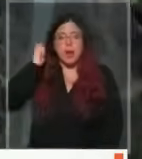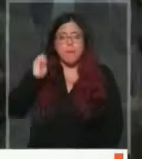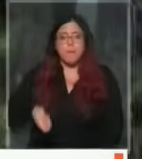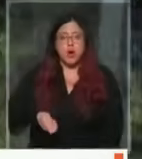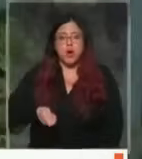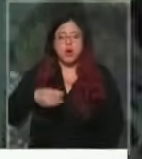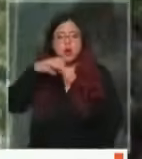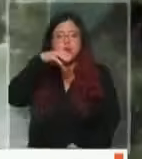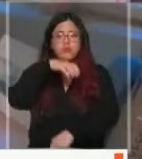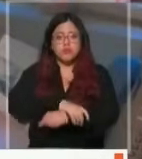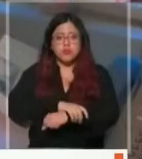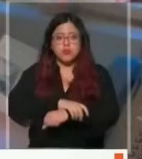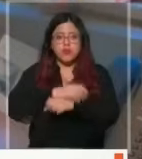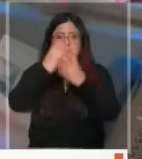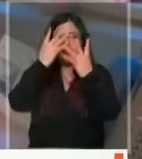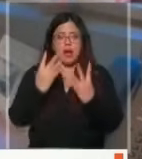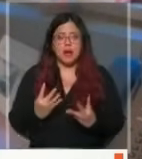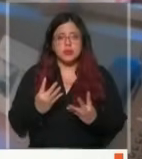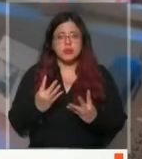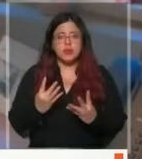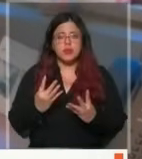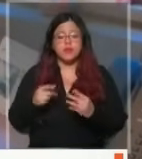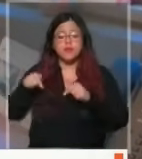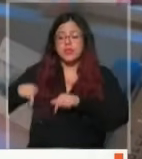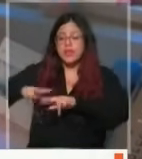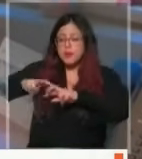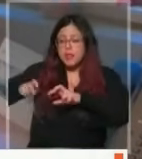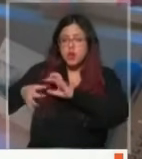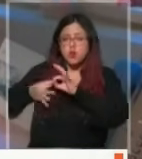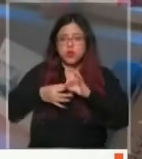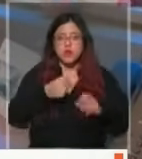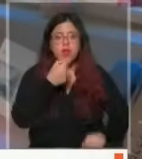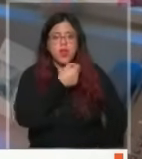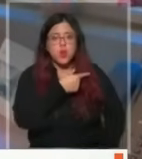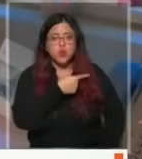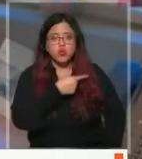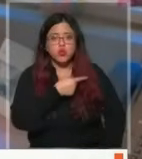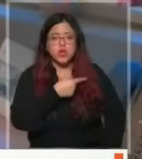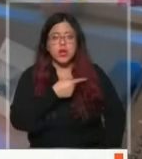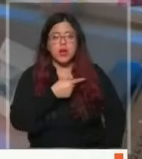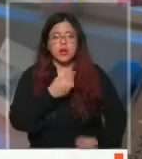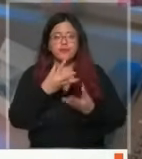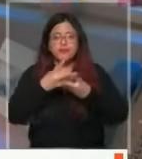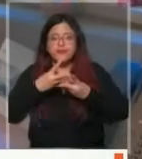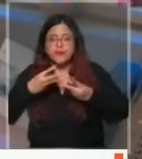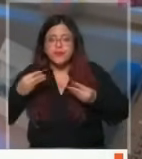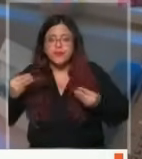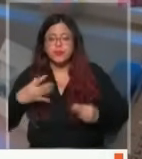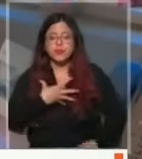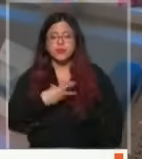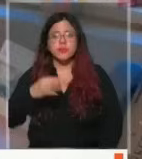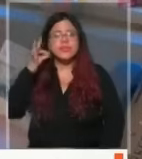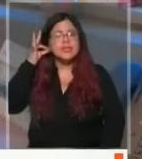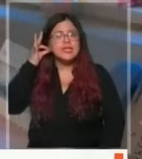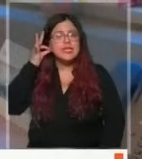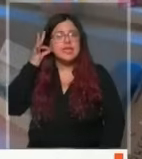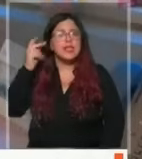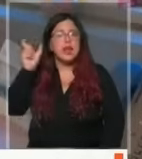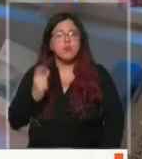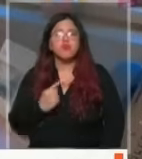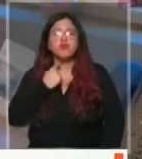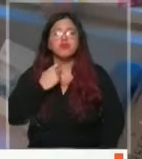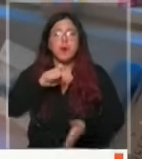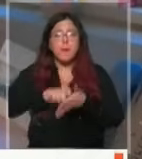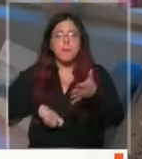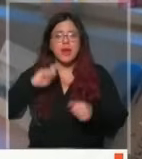presidio perpetuo. Esta investigación comienza por una denuncia por presunta desgracia que realiza la hija de la víctima en septiembre del